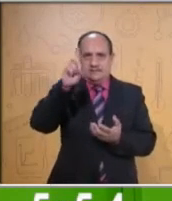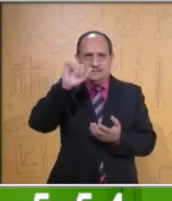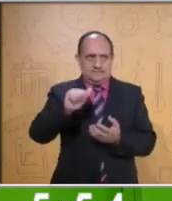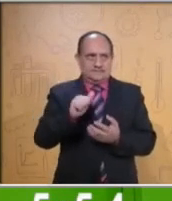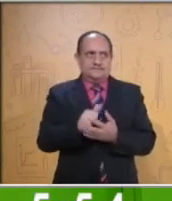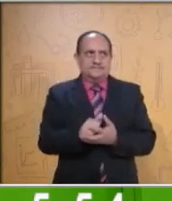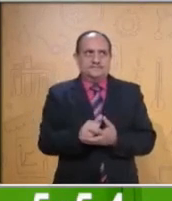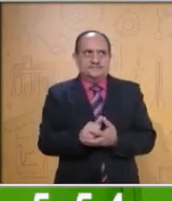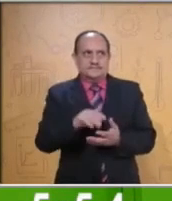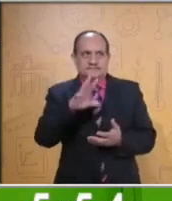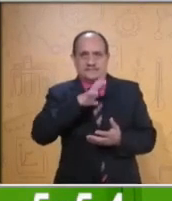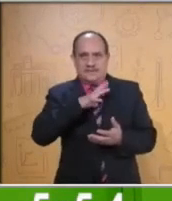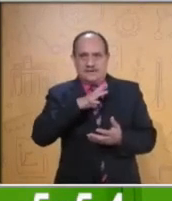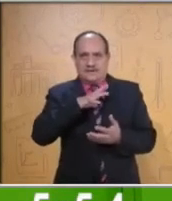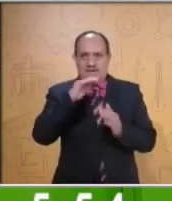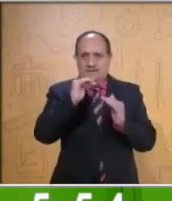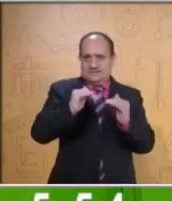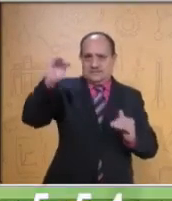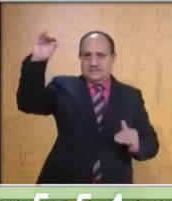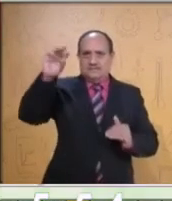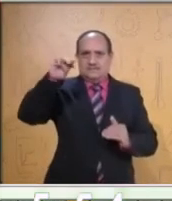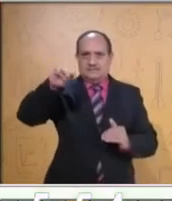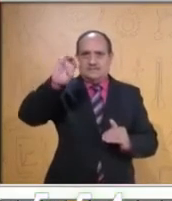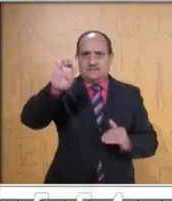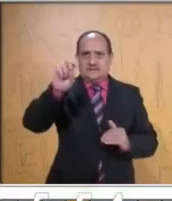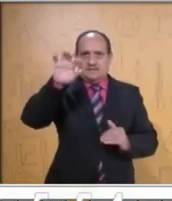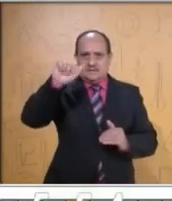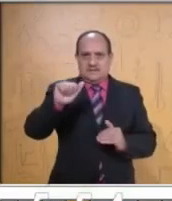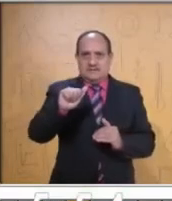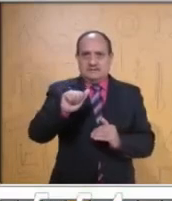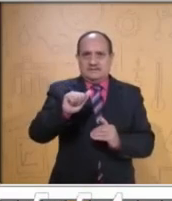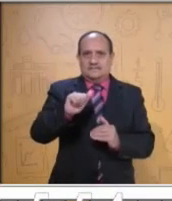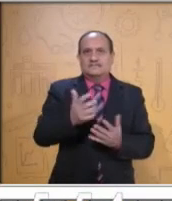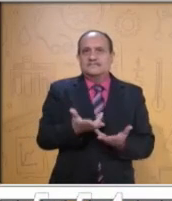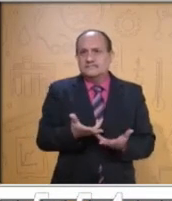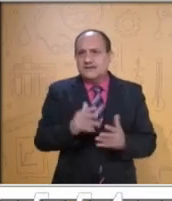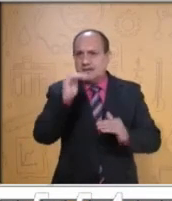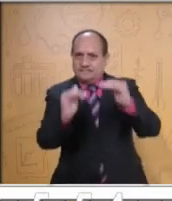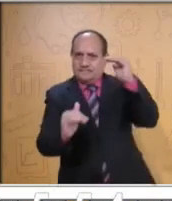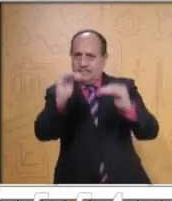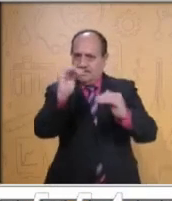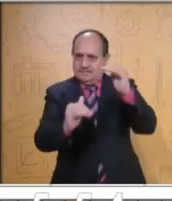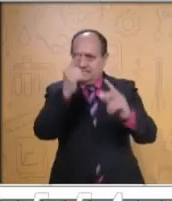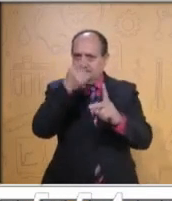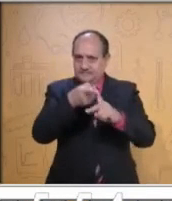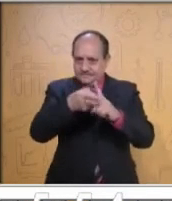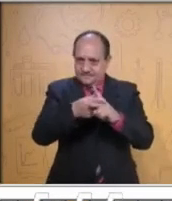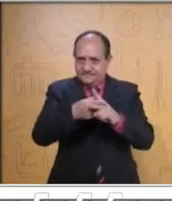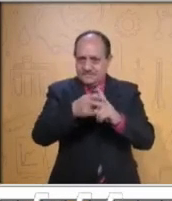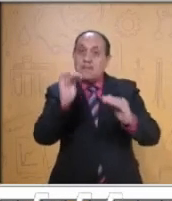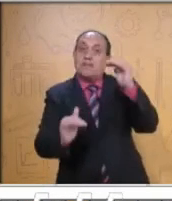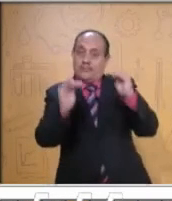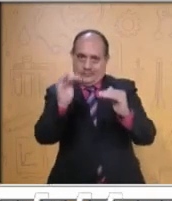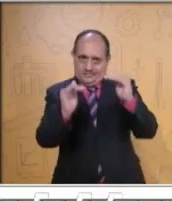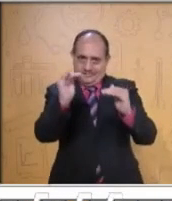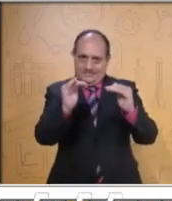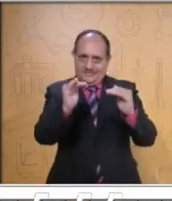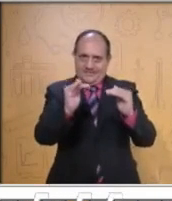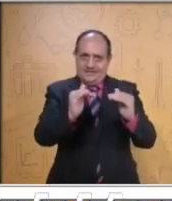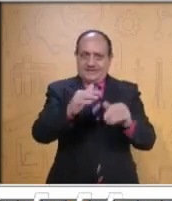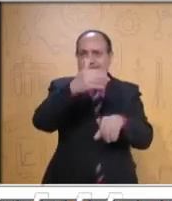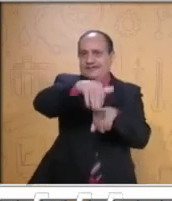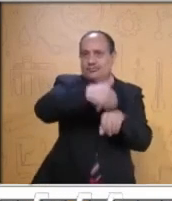yo voy a tener que la desviación media es la media aritmética. ¿Qué es la media aritmética? El promedio de los